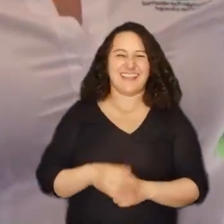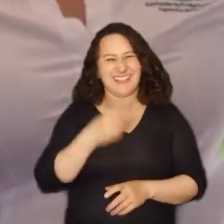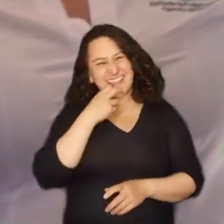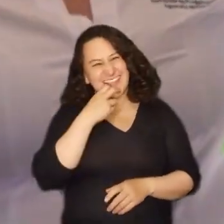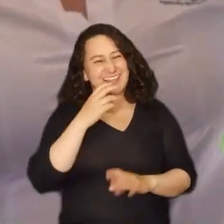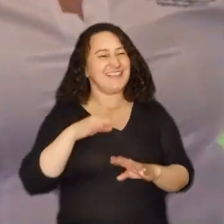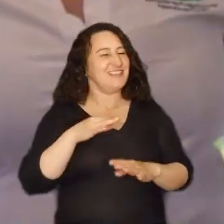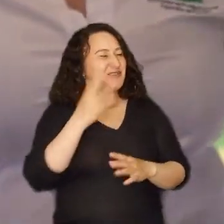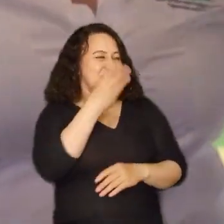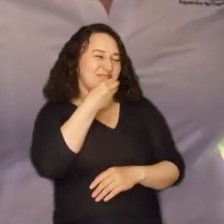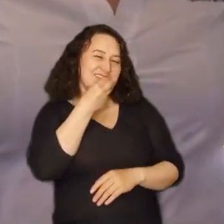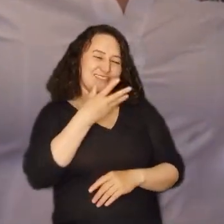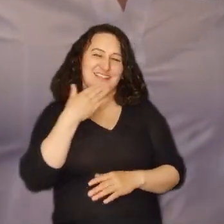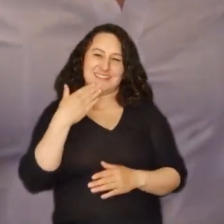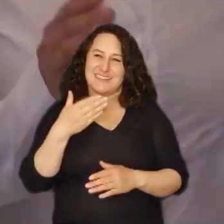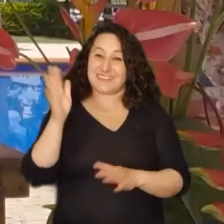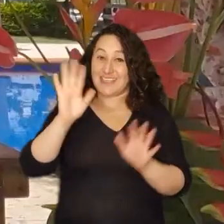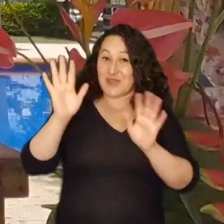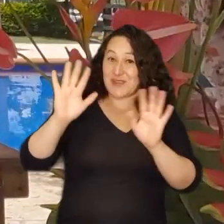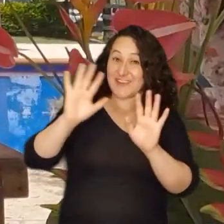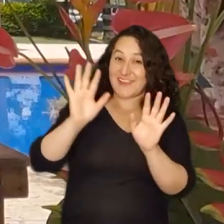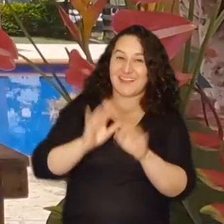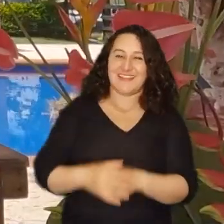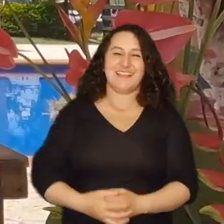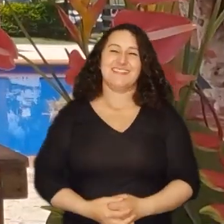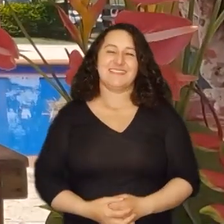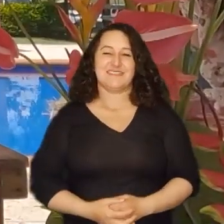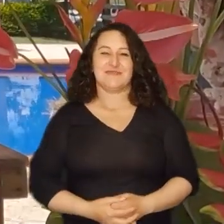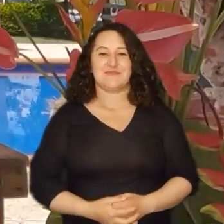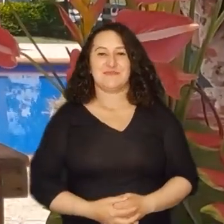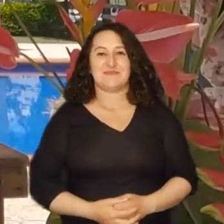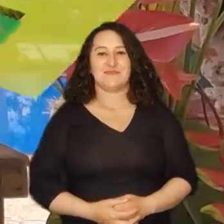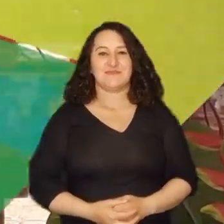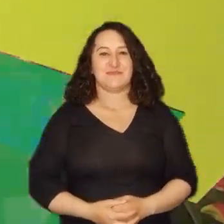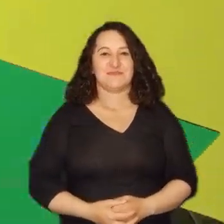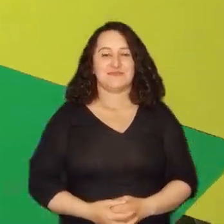Muchas gracias. Muy bonitos. Muchas gracias. Chao, chao. Chao, gracias. Gracias.